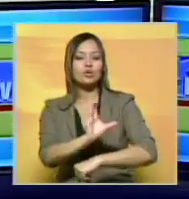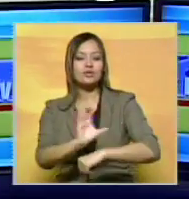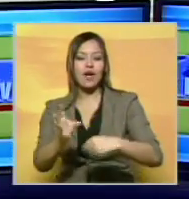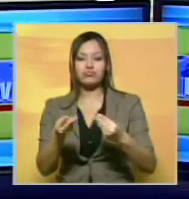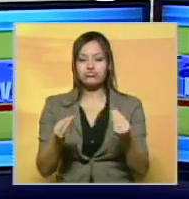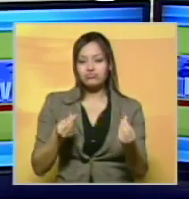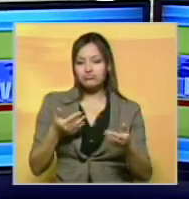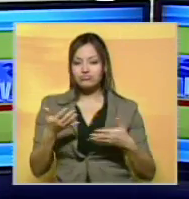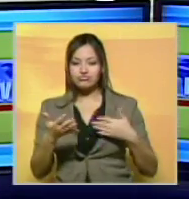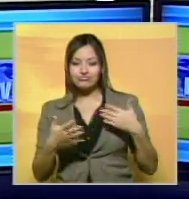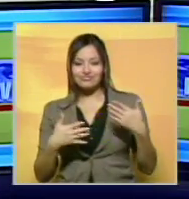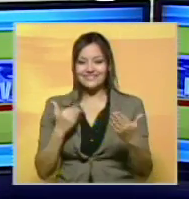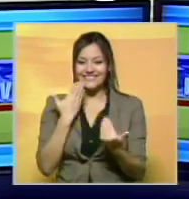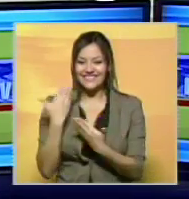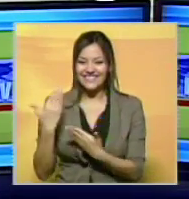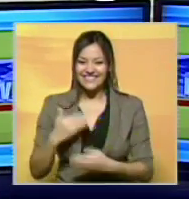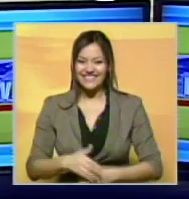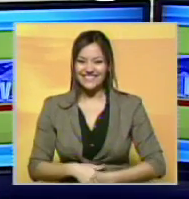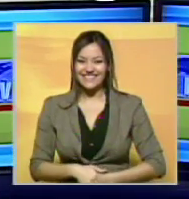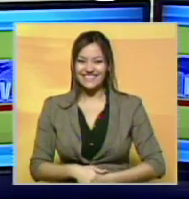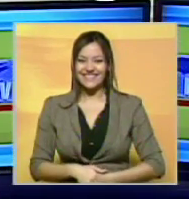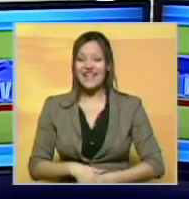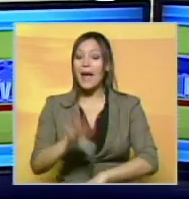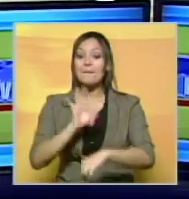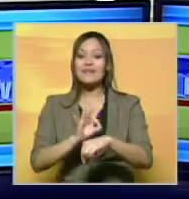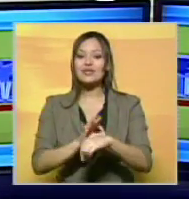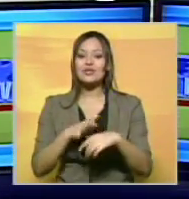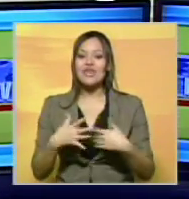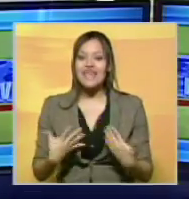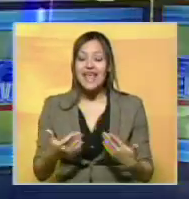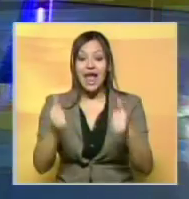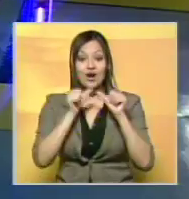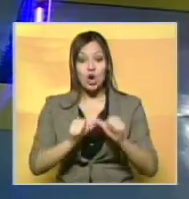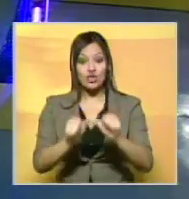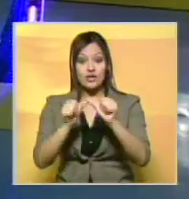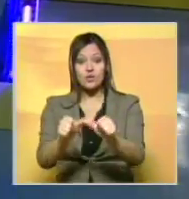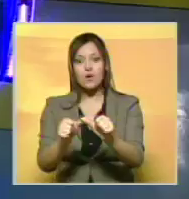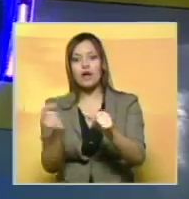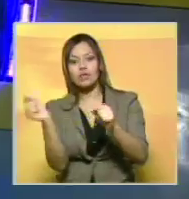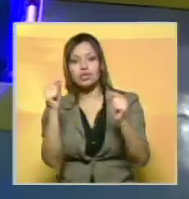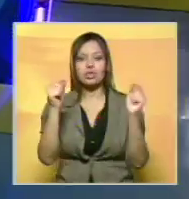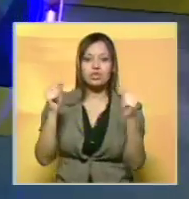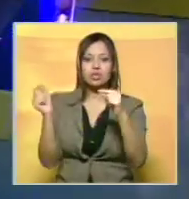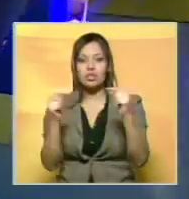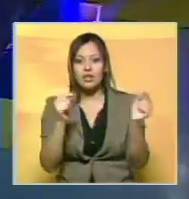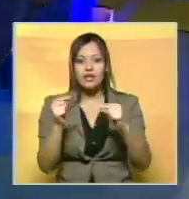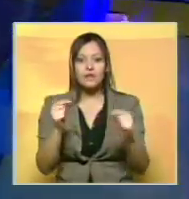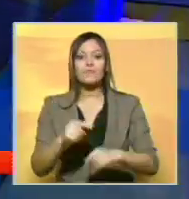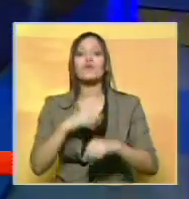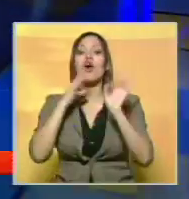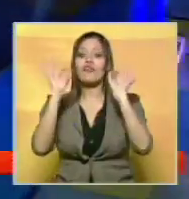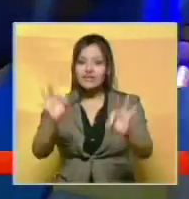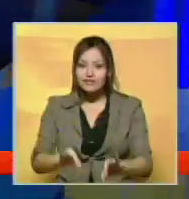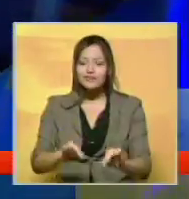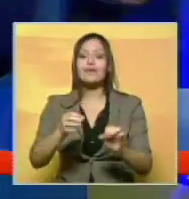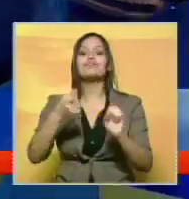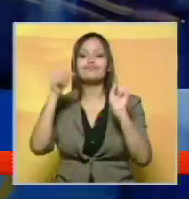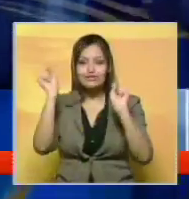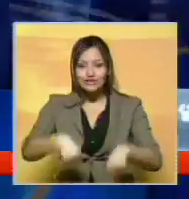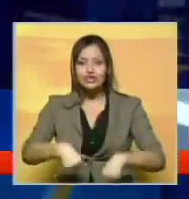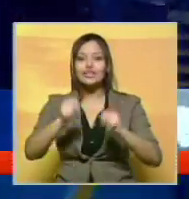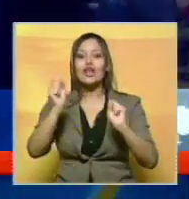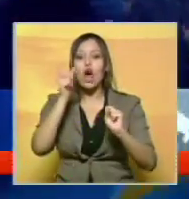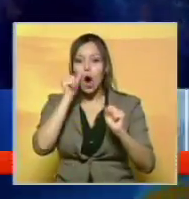canción y se transforma. Amigos, en minutos continúa la polémica. Afirmativo, Bieber